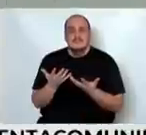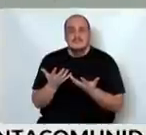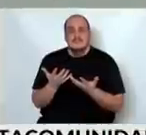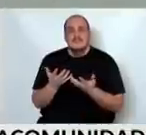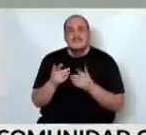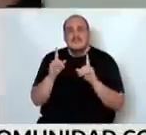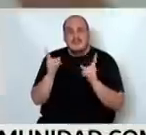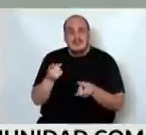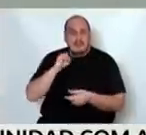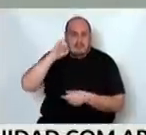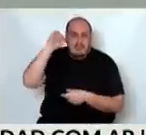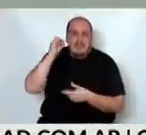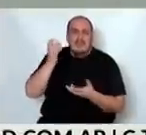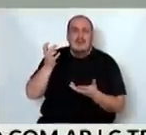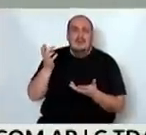también se habían quitado la vida,